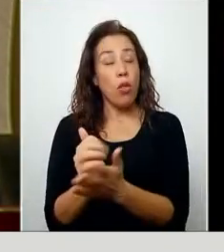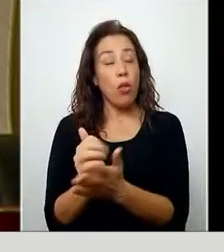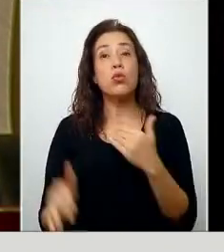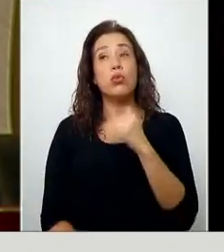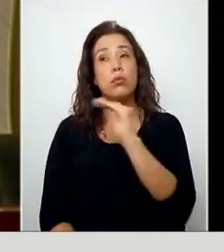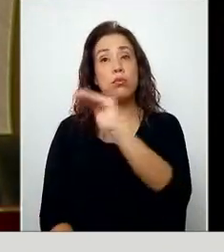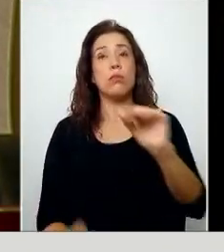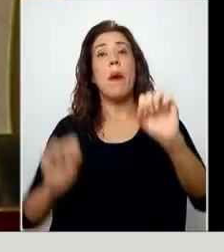gracias